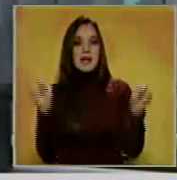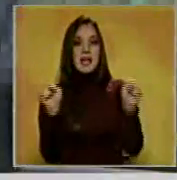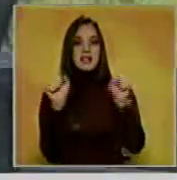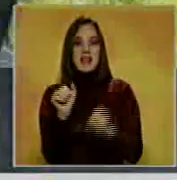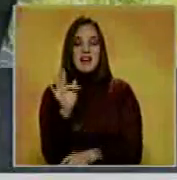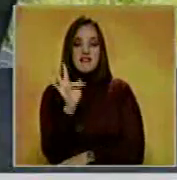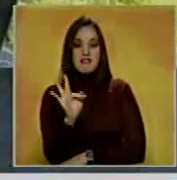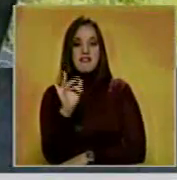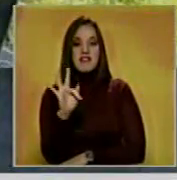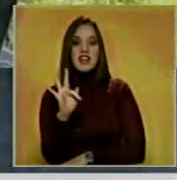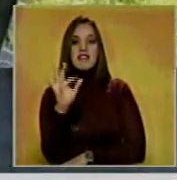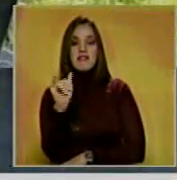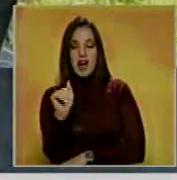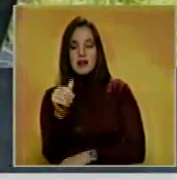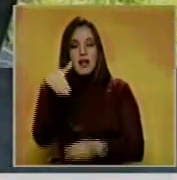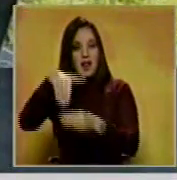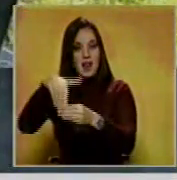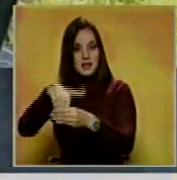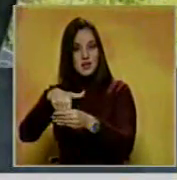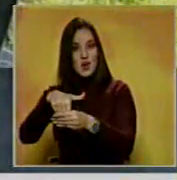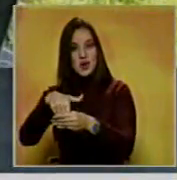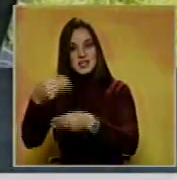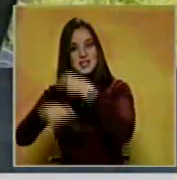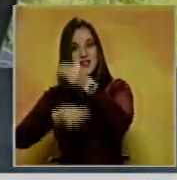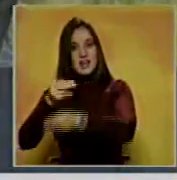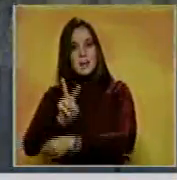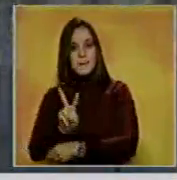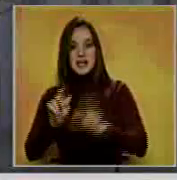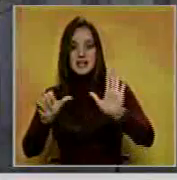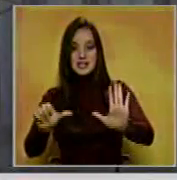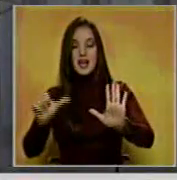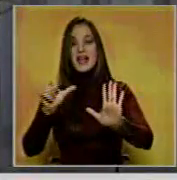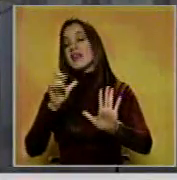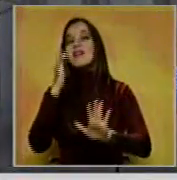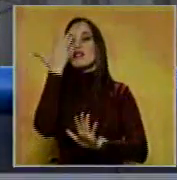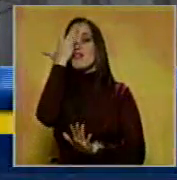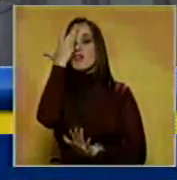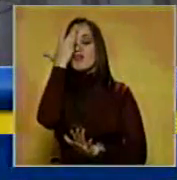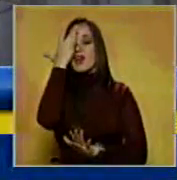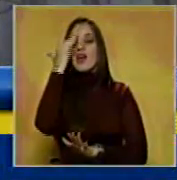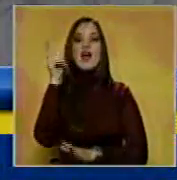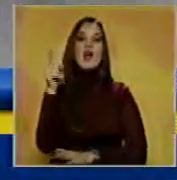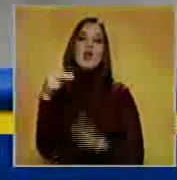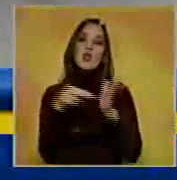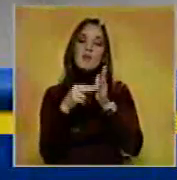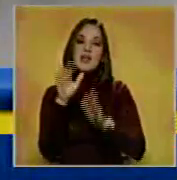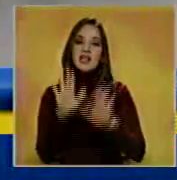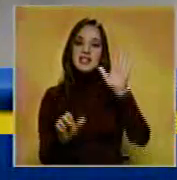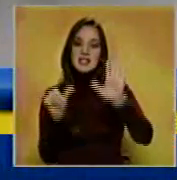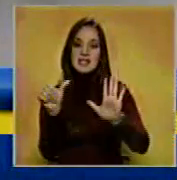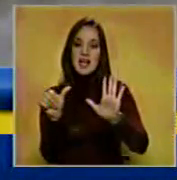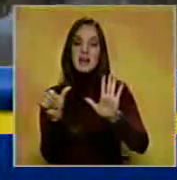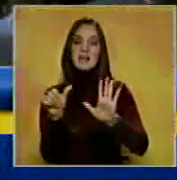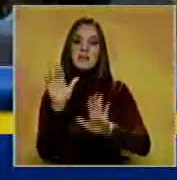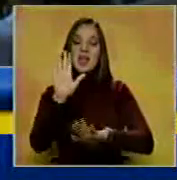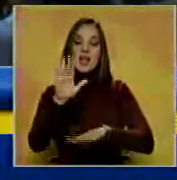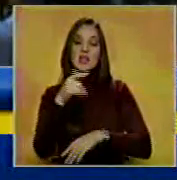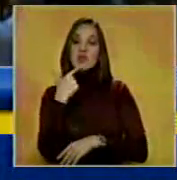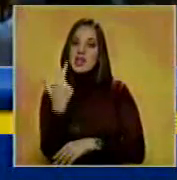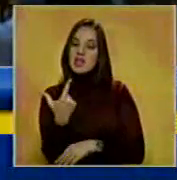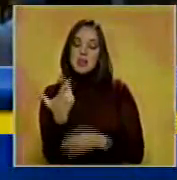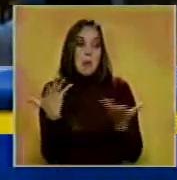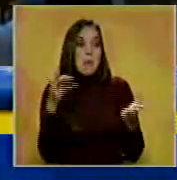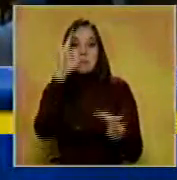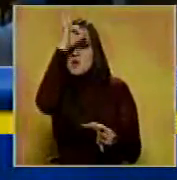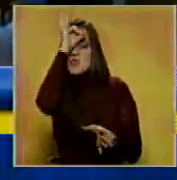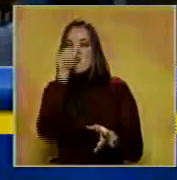anunció que las elecciones presidenciales se realizarán el 26 de febrero del año 2016 en Zúrich. La decisión se tomó en el Comité Ejecutivo. Todavía no se